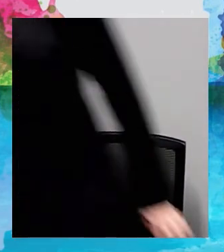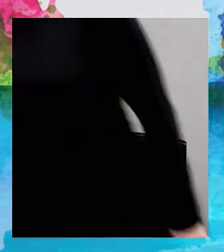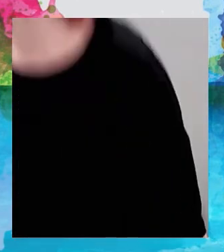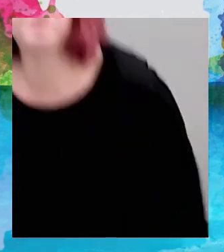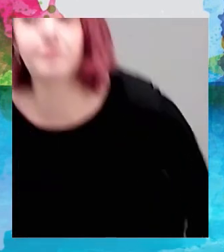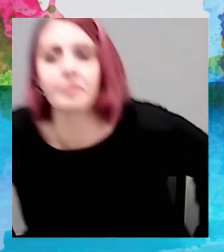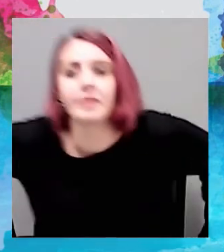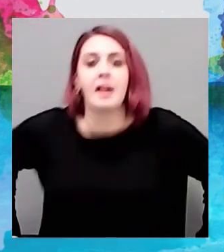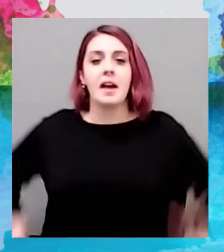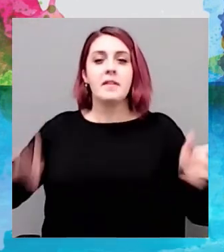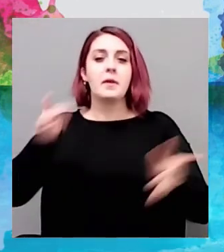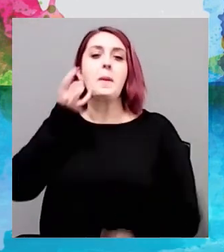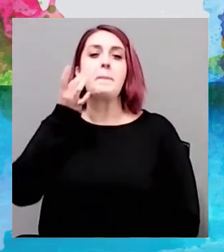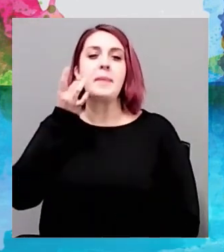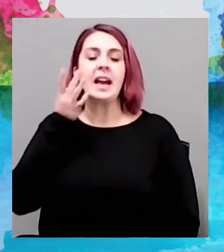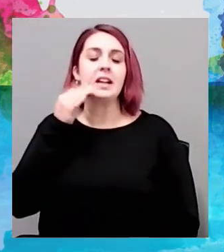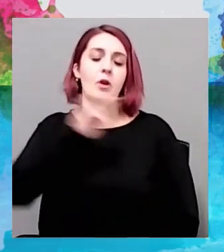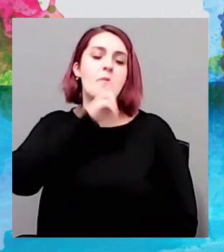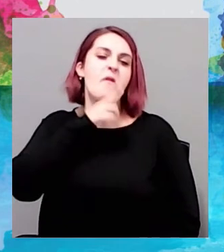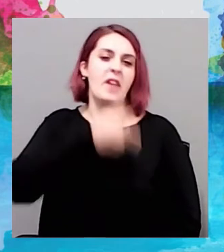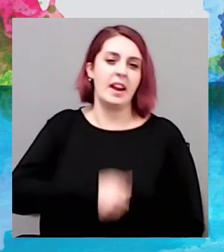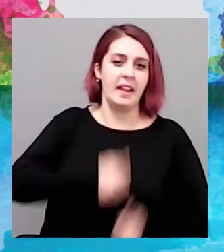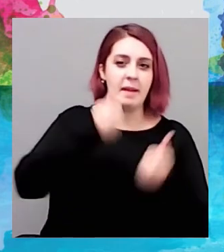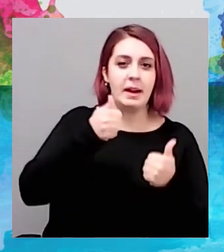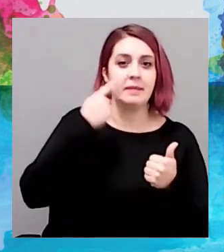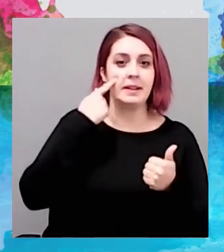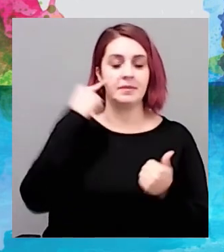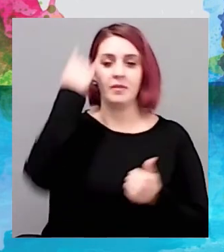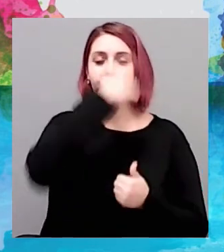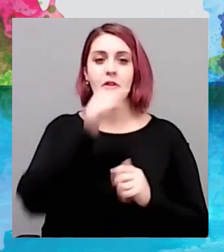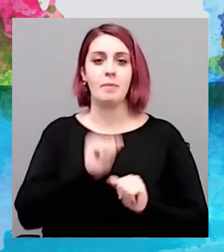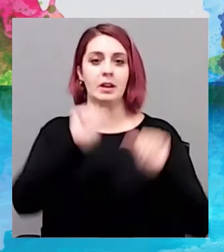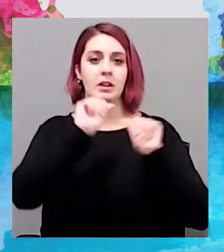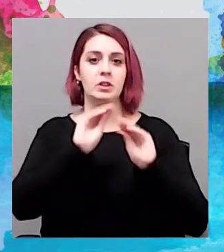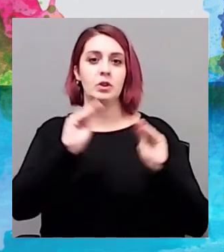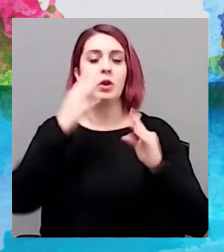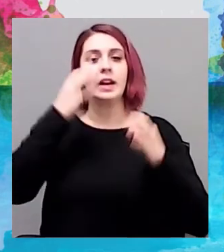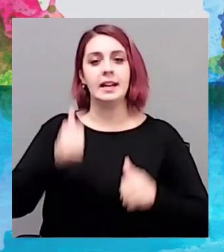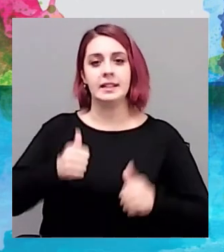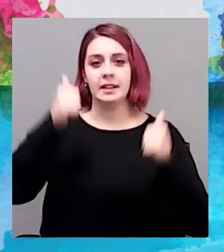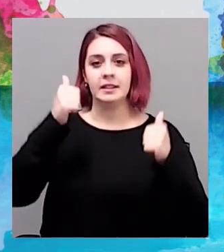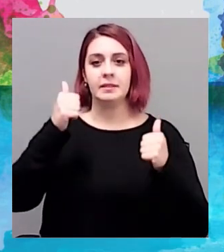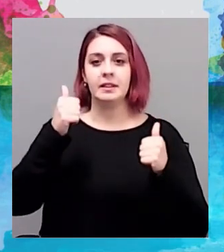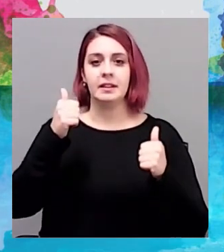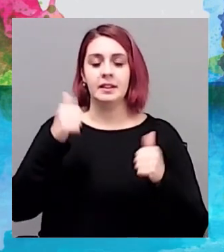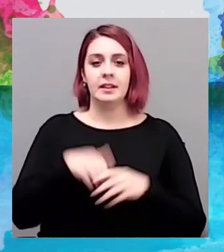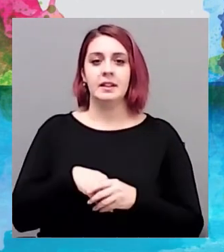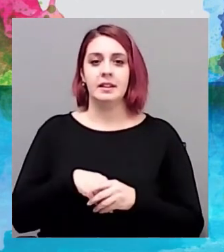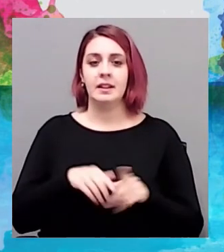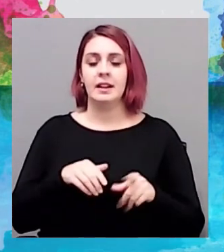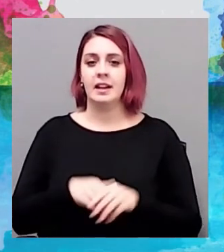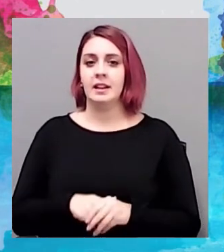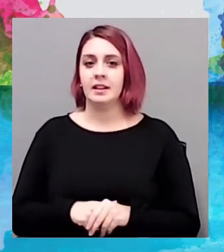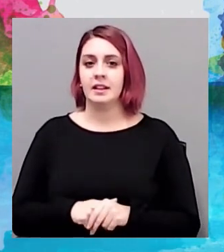¿no? Pero sin embargo los rasgos de esta mujer son bastante más realistas. Y ahora ya entramos en el Picasso